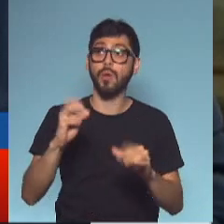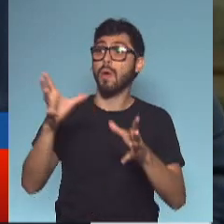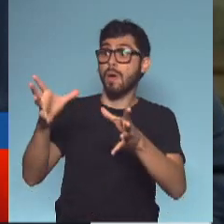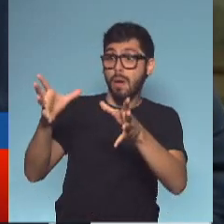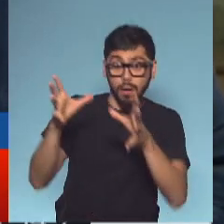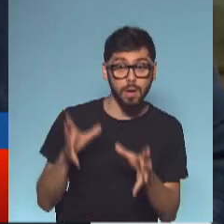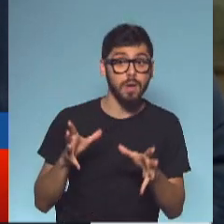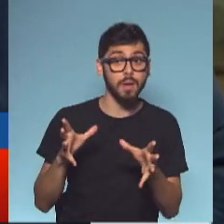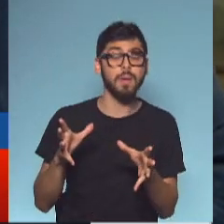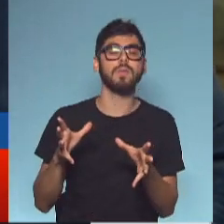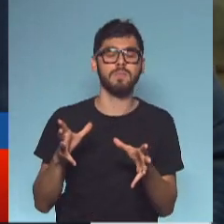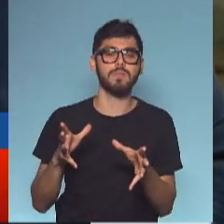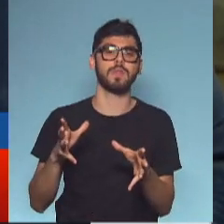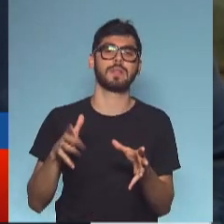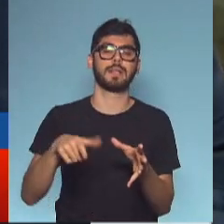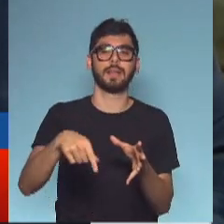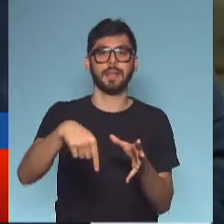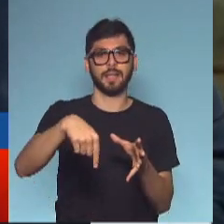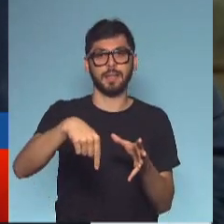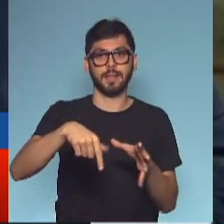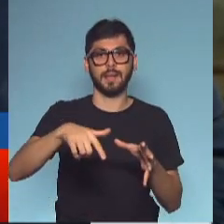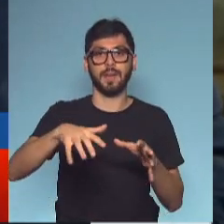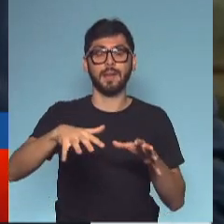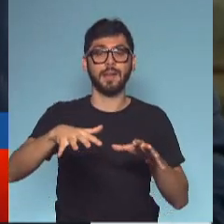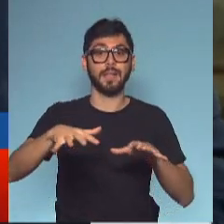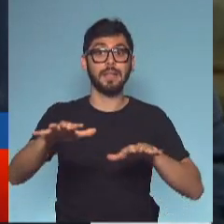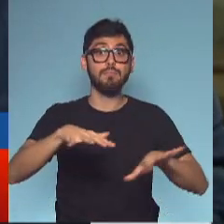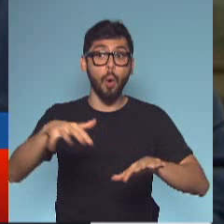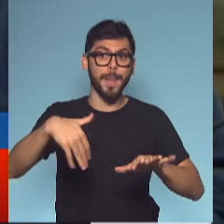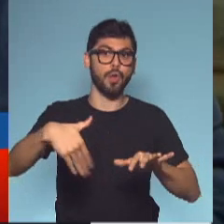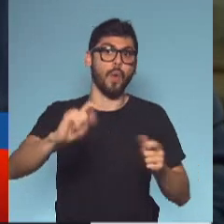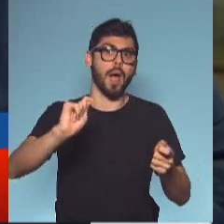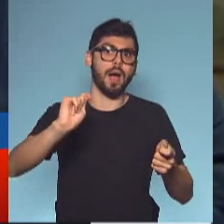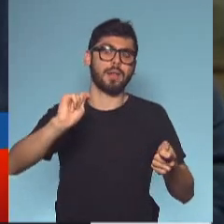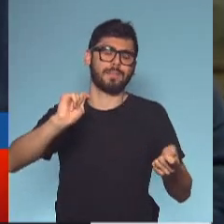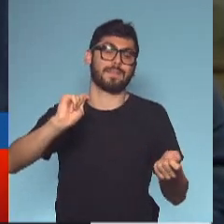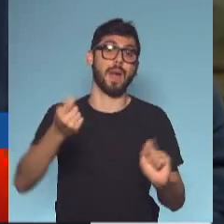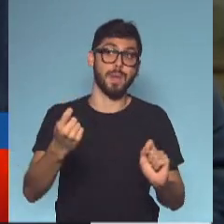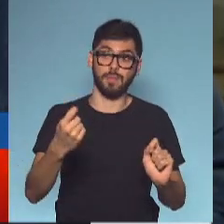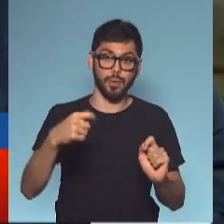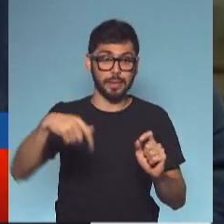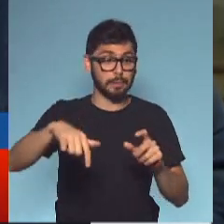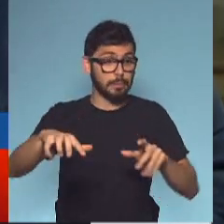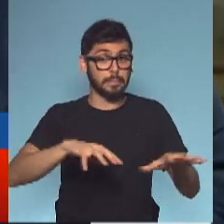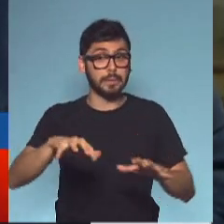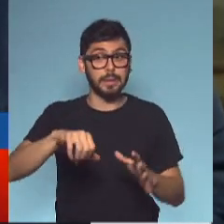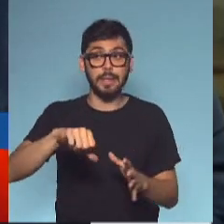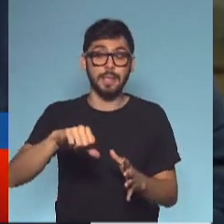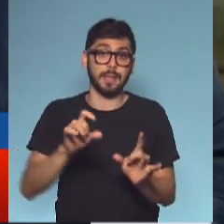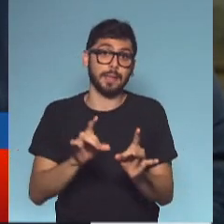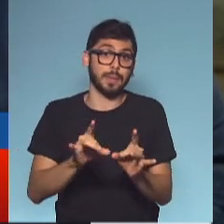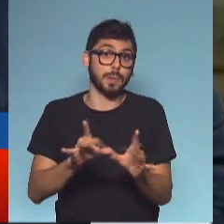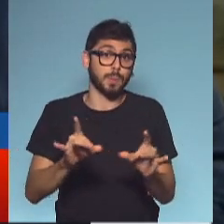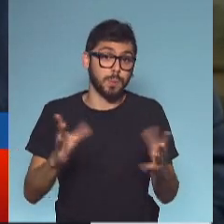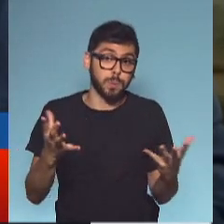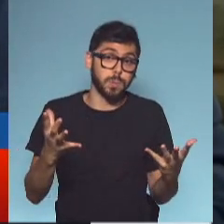sin dudas, cambia todo este momento que se está viviendo en el país con la pandemia,